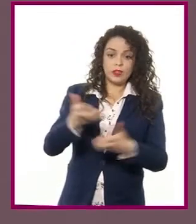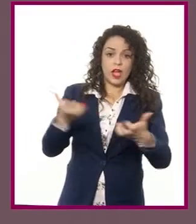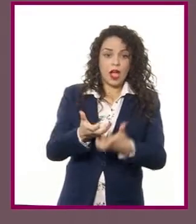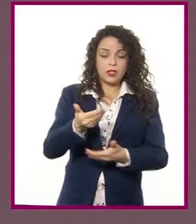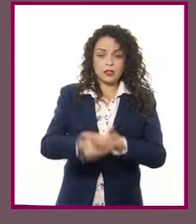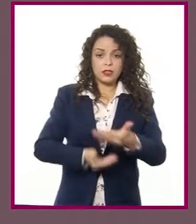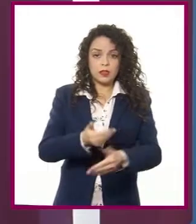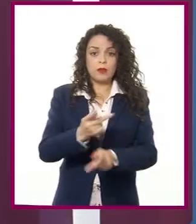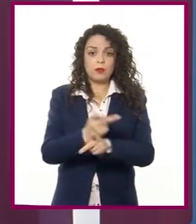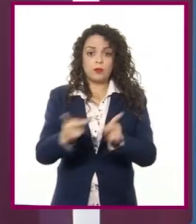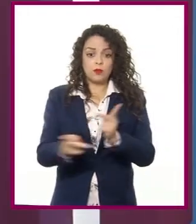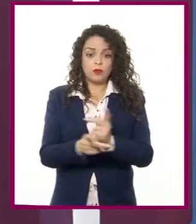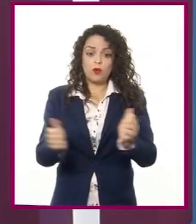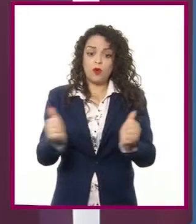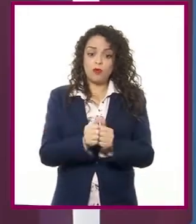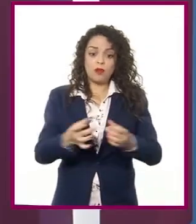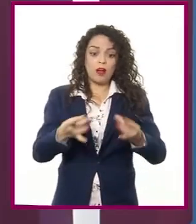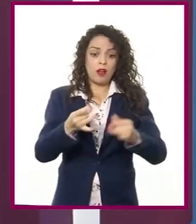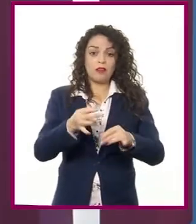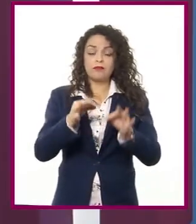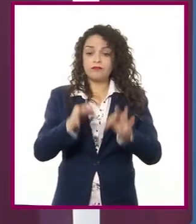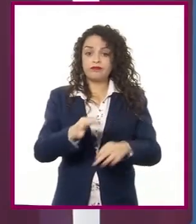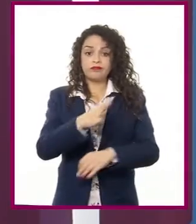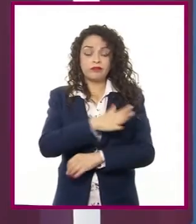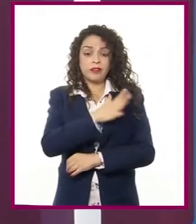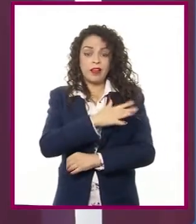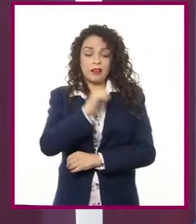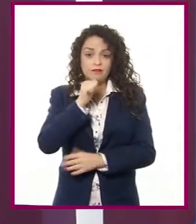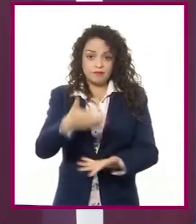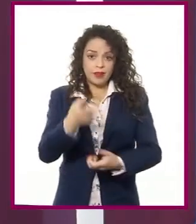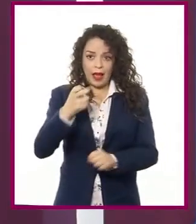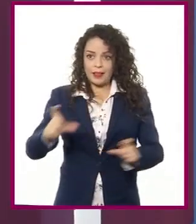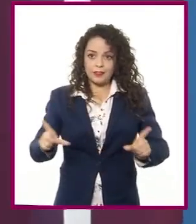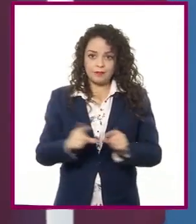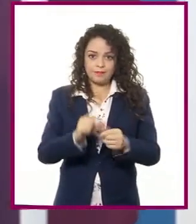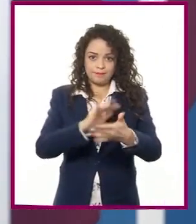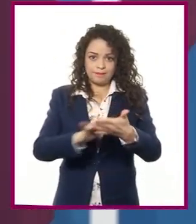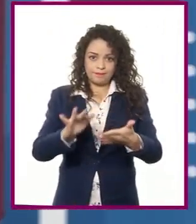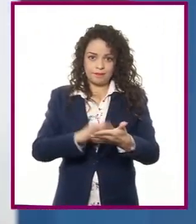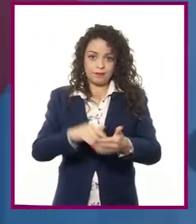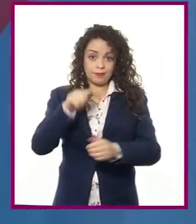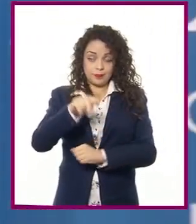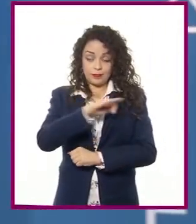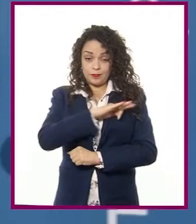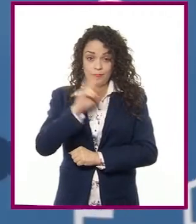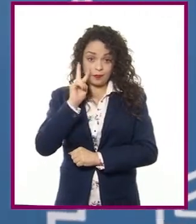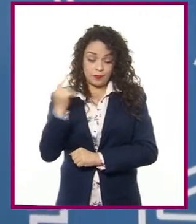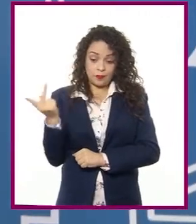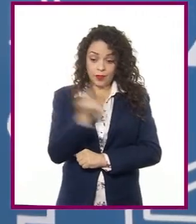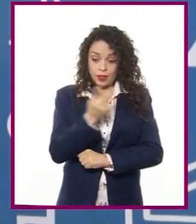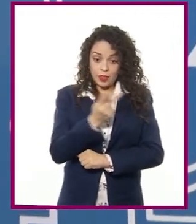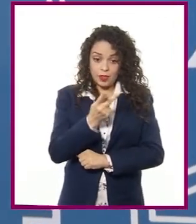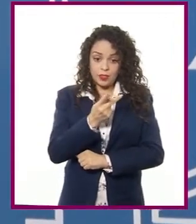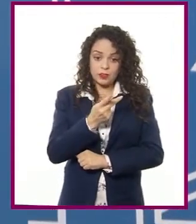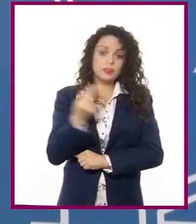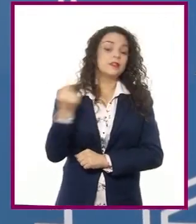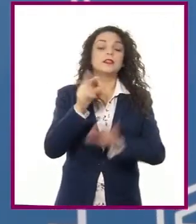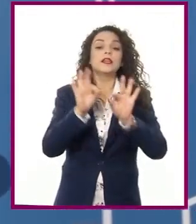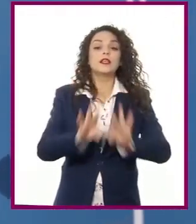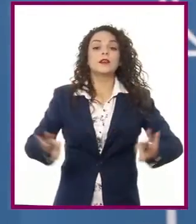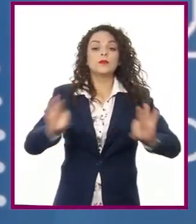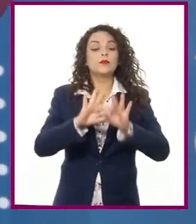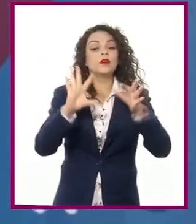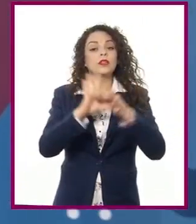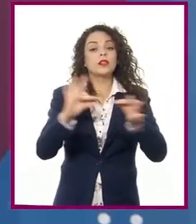de insuficiente calidad. Hasta aquí la lectura. Como notaron, en ambas lecturas se busca destacar las